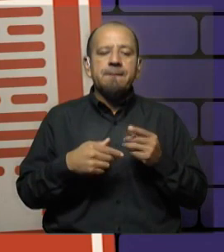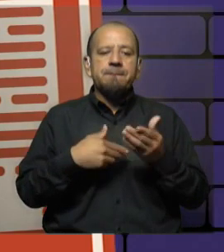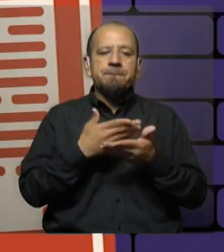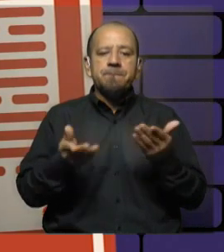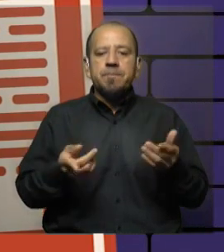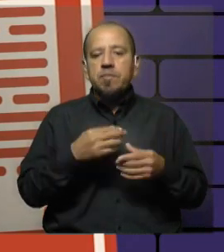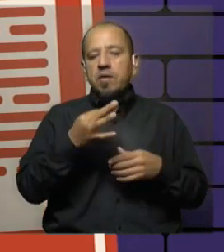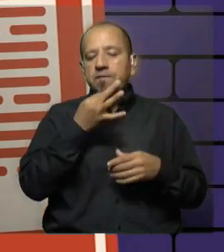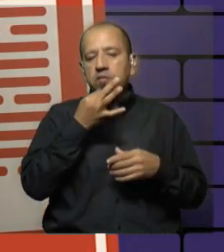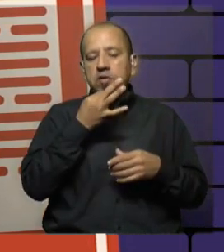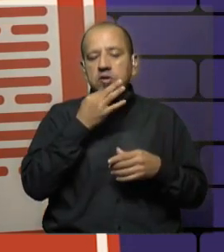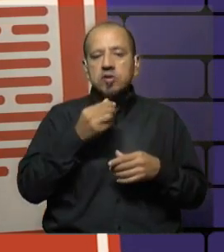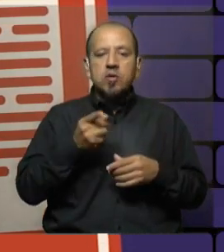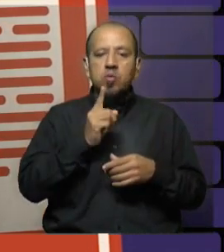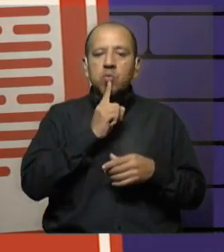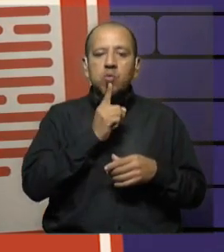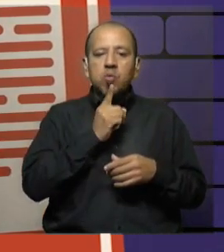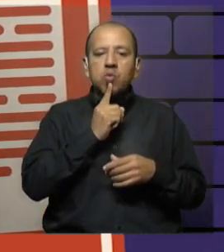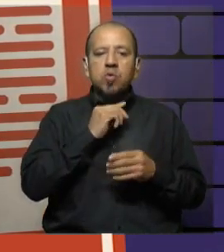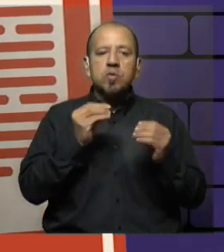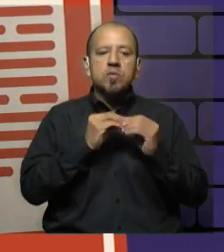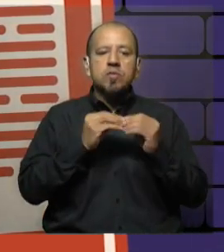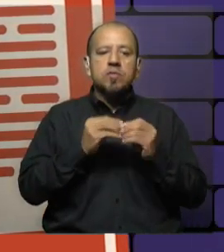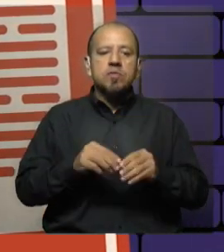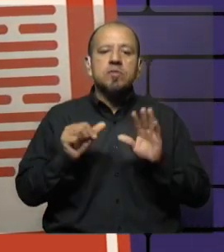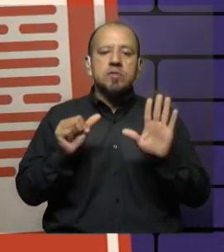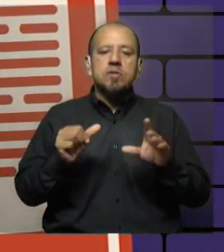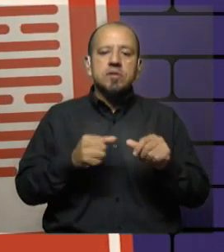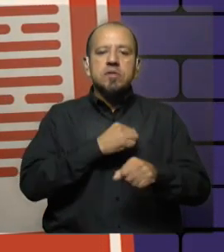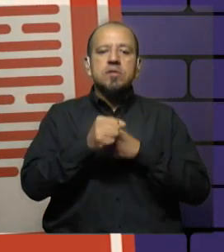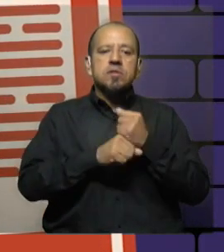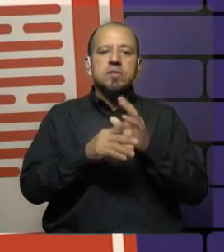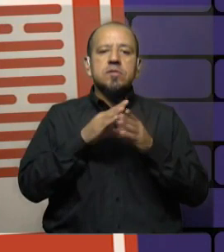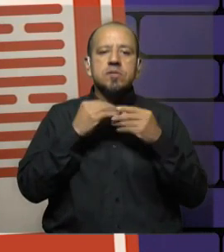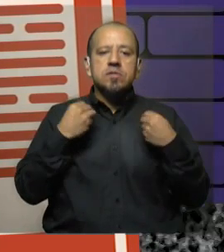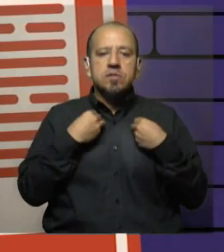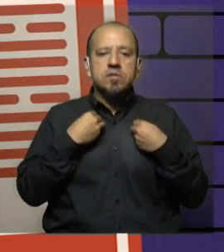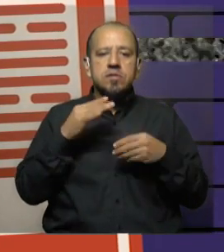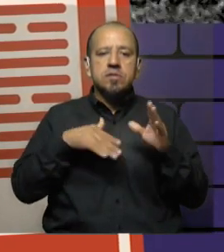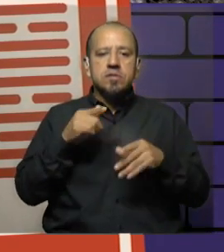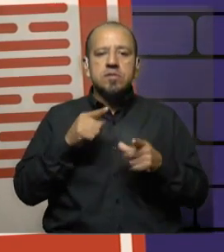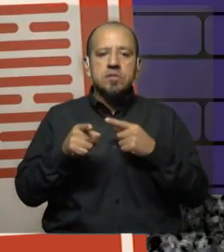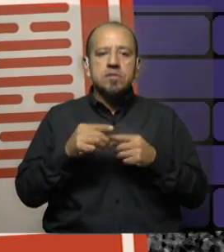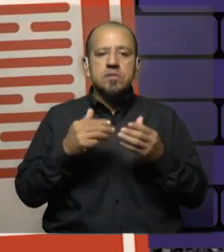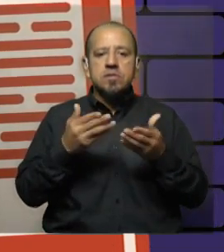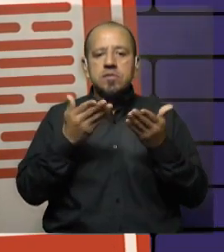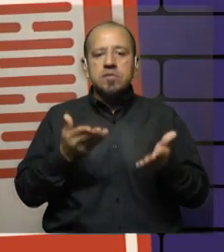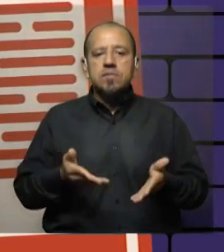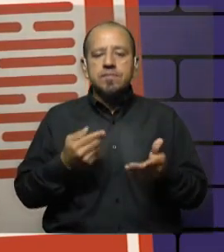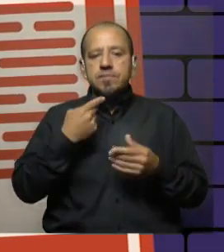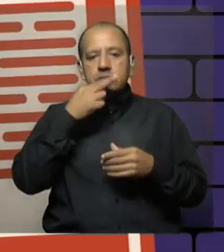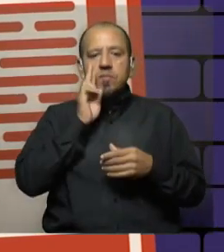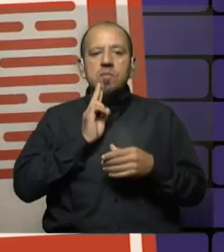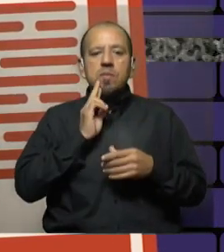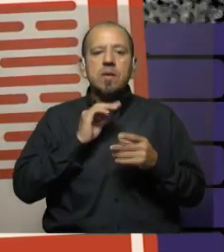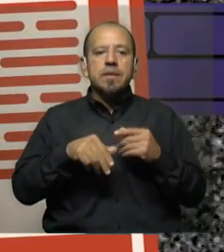frutilla caliente al hombro fueron sus compañeros Durante los seis años escolares muchos creen que fue un Chiquilín de Mala conducta que se sentaba